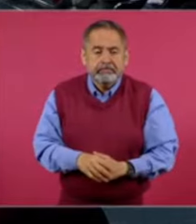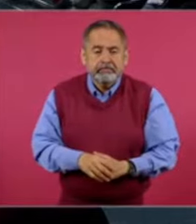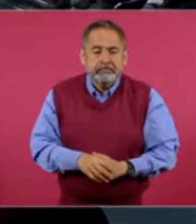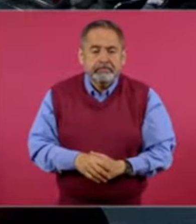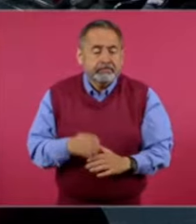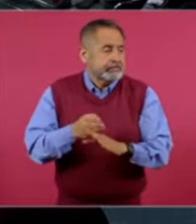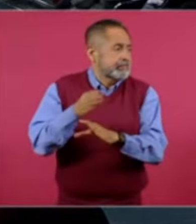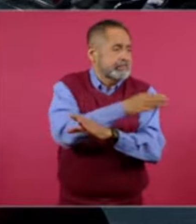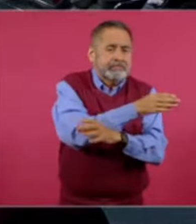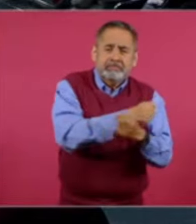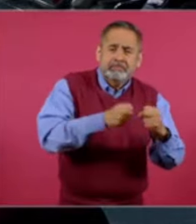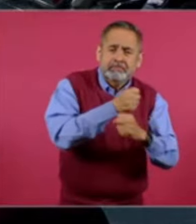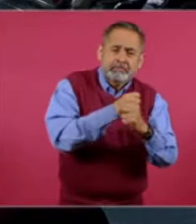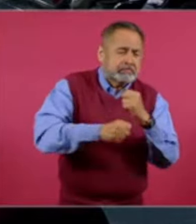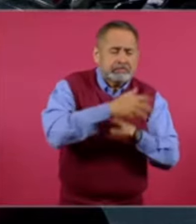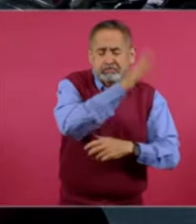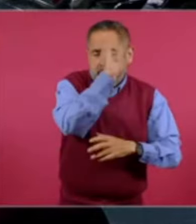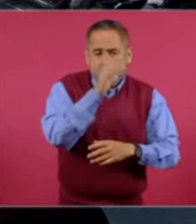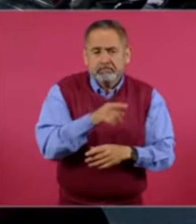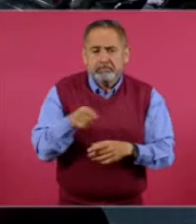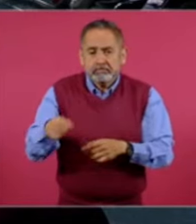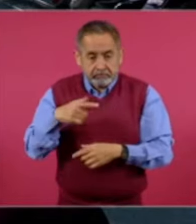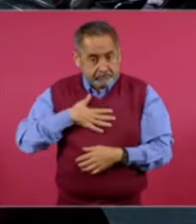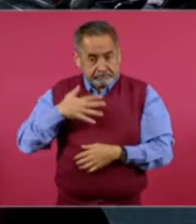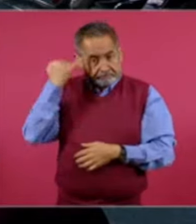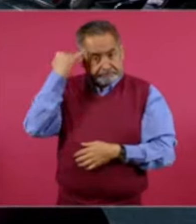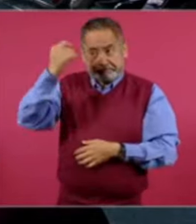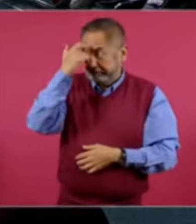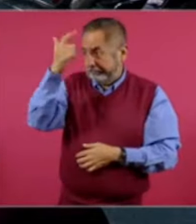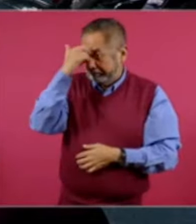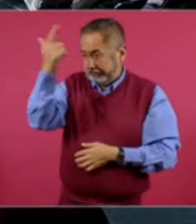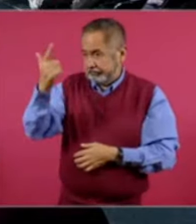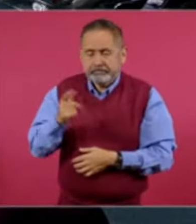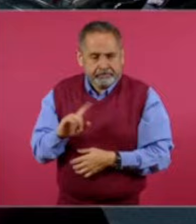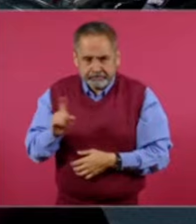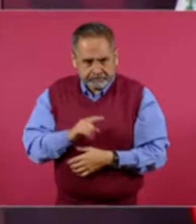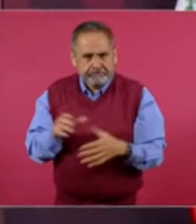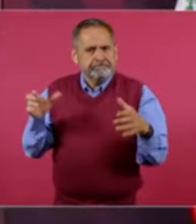y no es un invento,